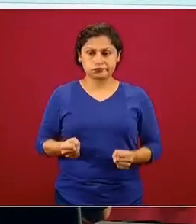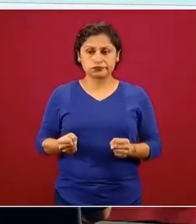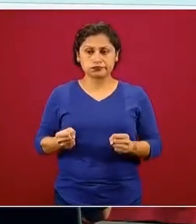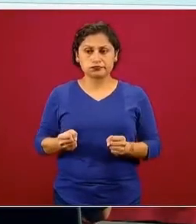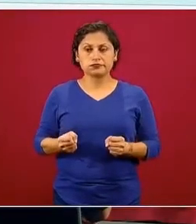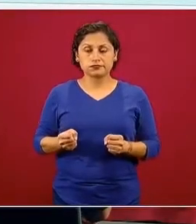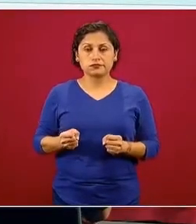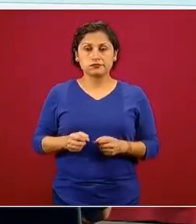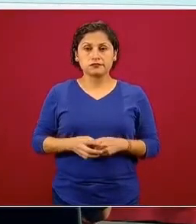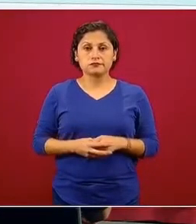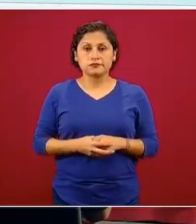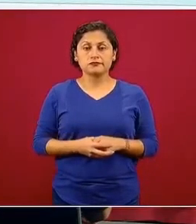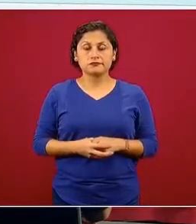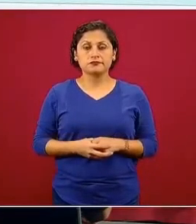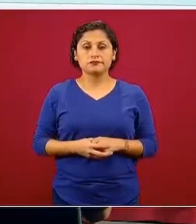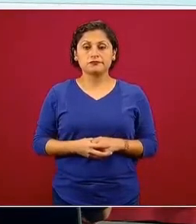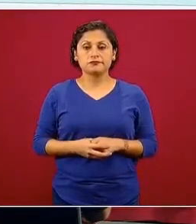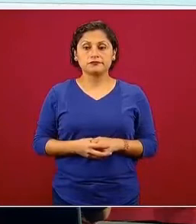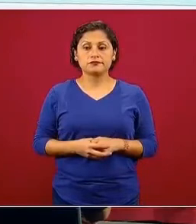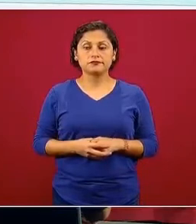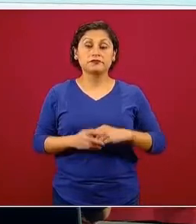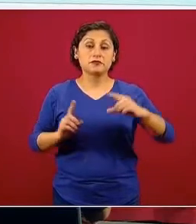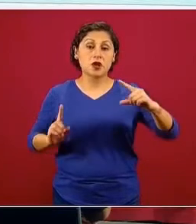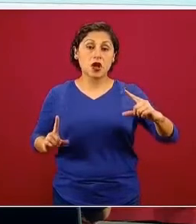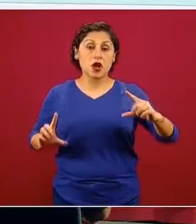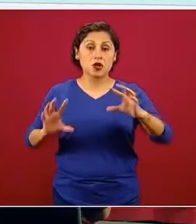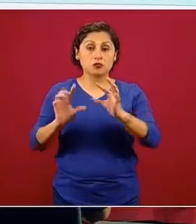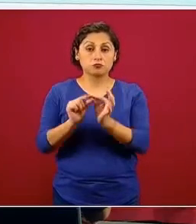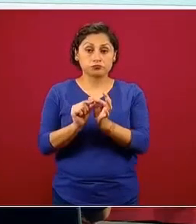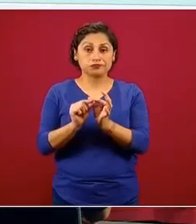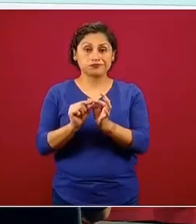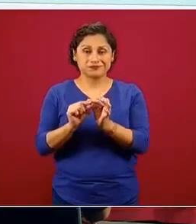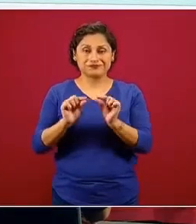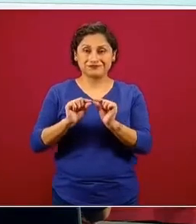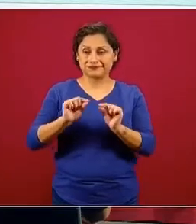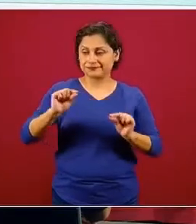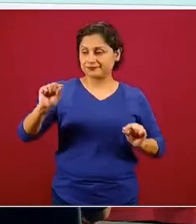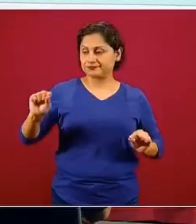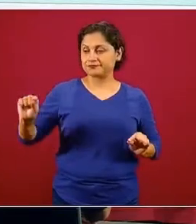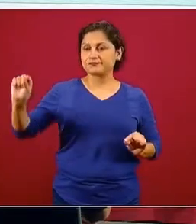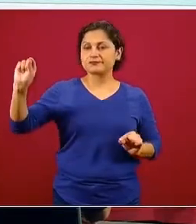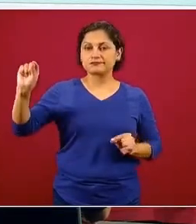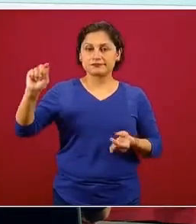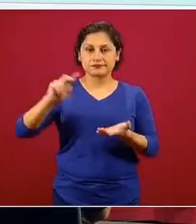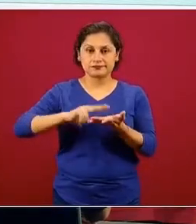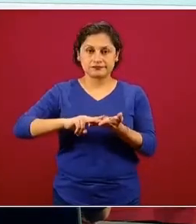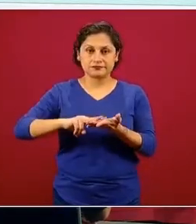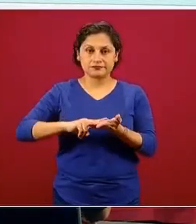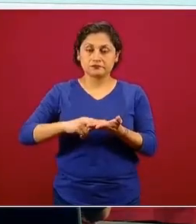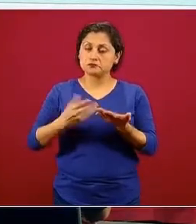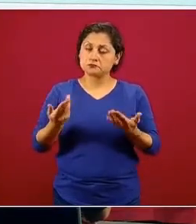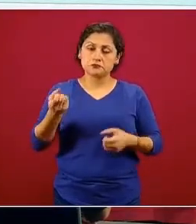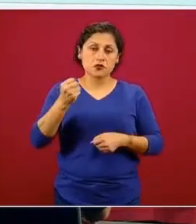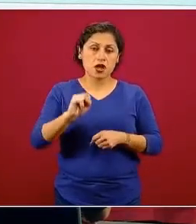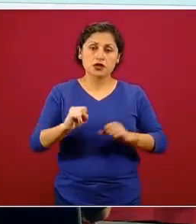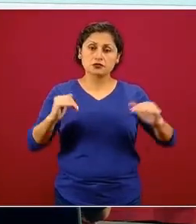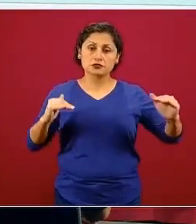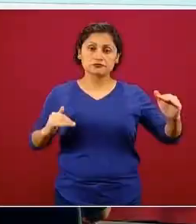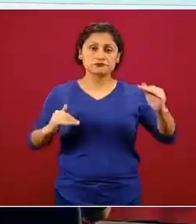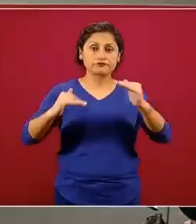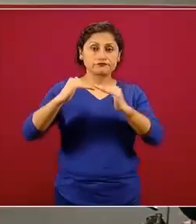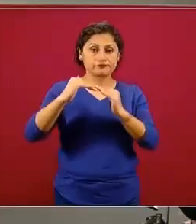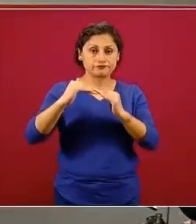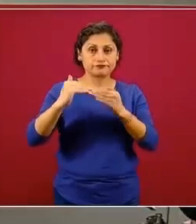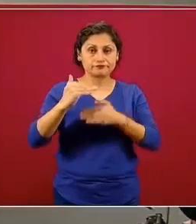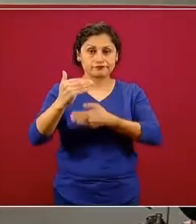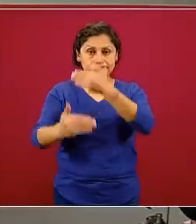los estimados convergen, son los mismos. Y eso irá pasando conforme transcurren las semanas.